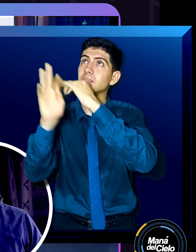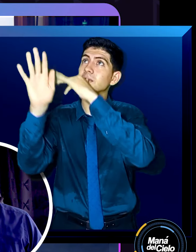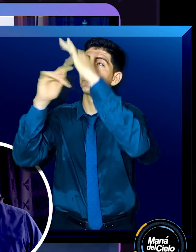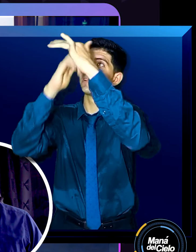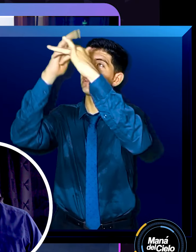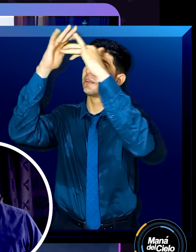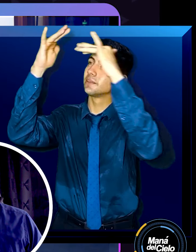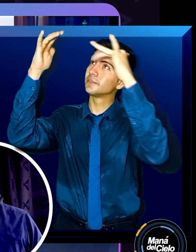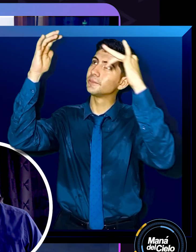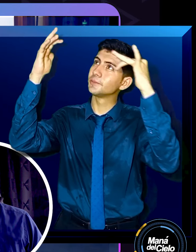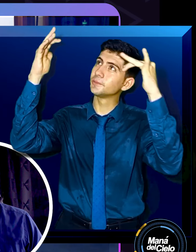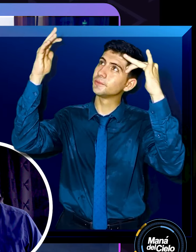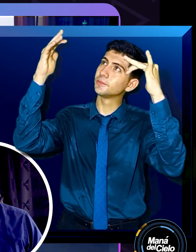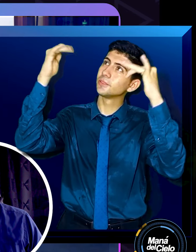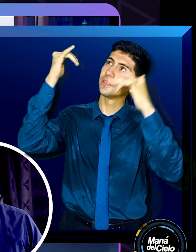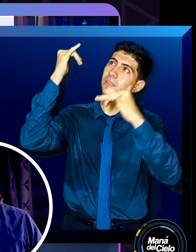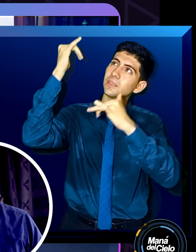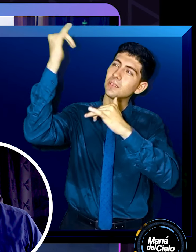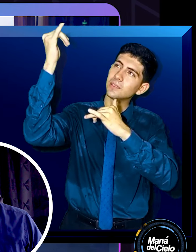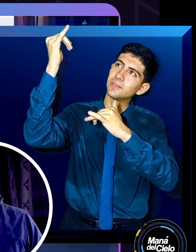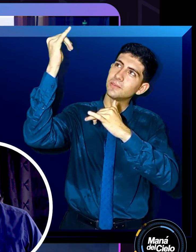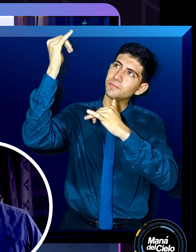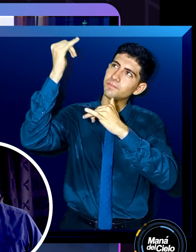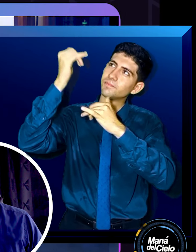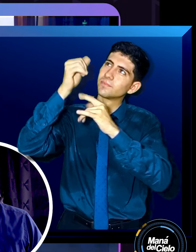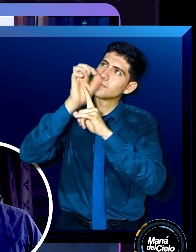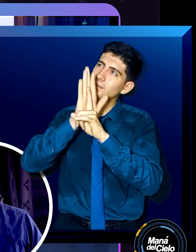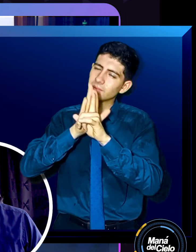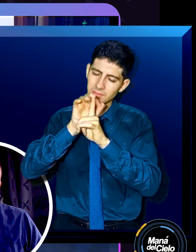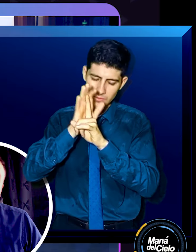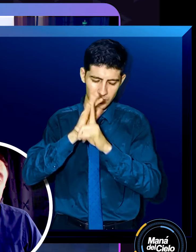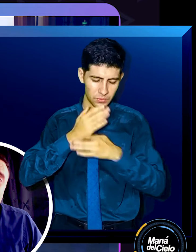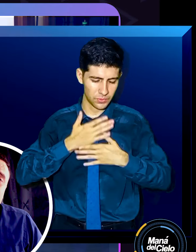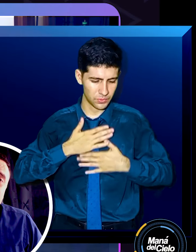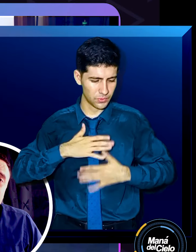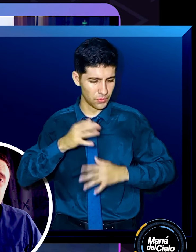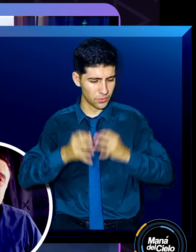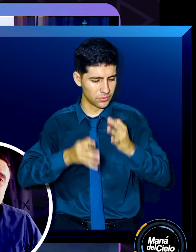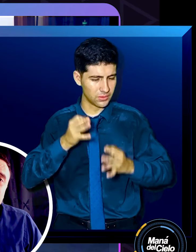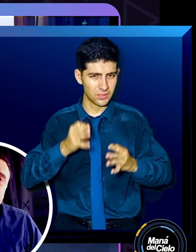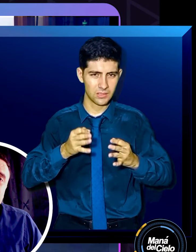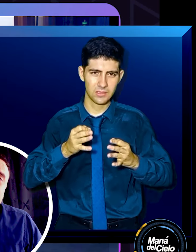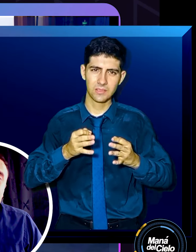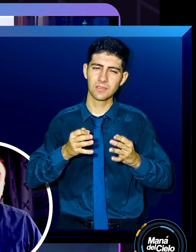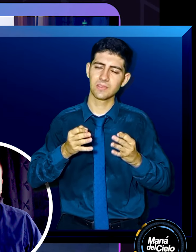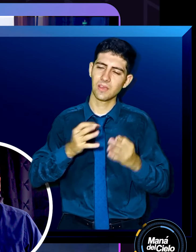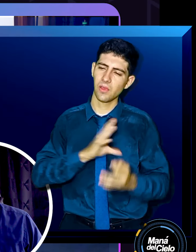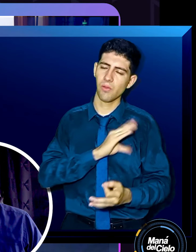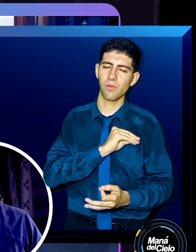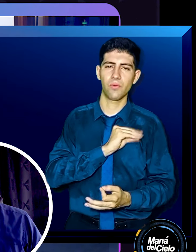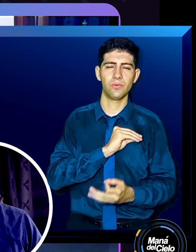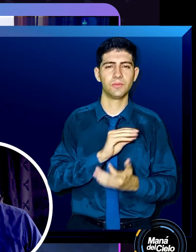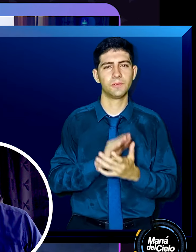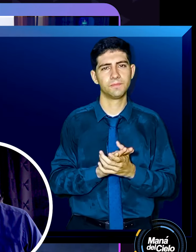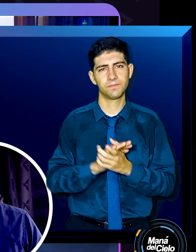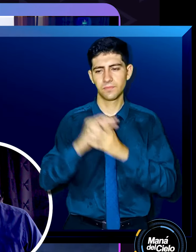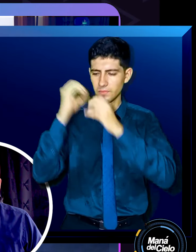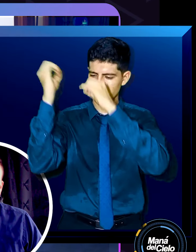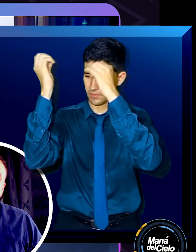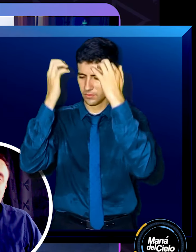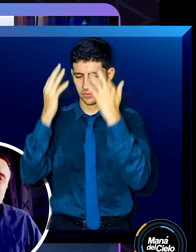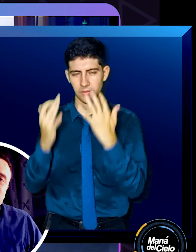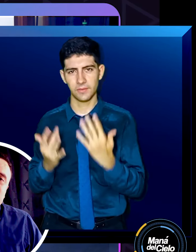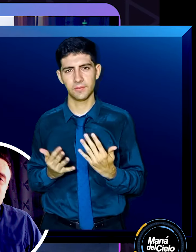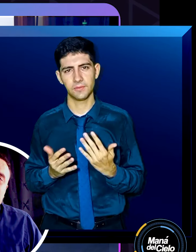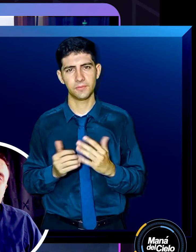alma. La Biblia dice que este reino es justicia, paz y gozo en